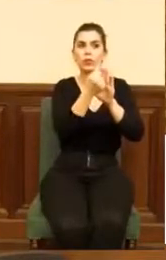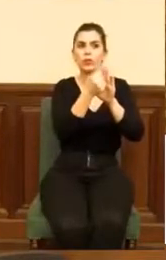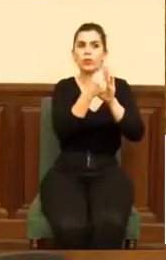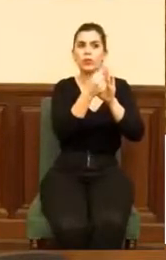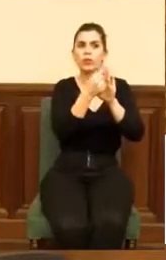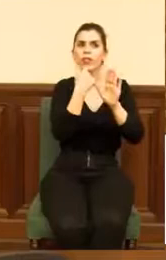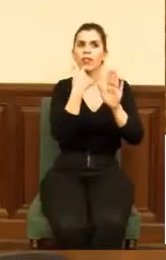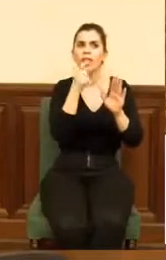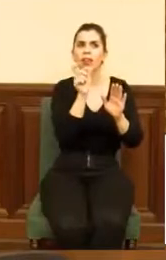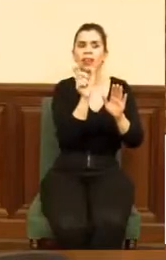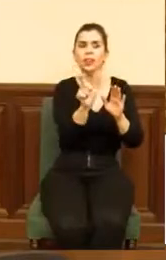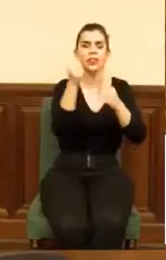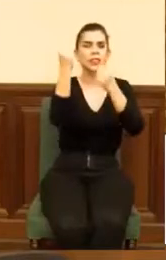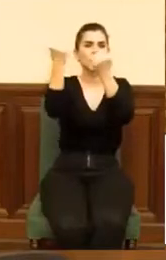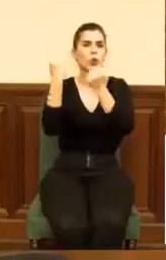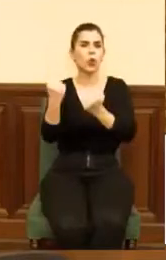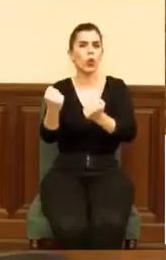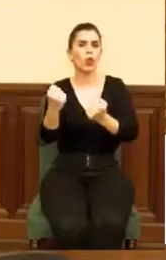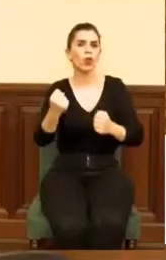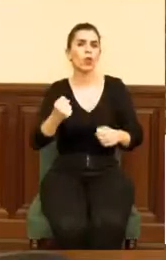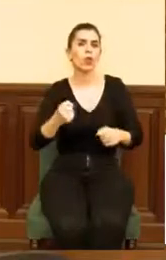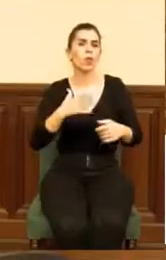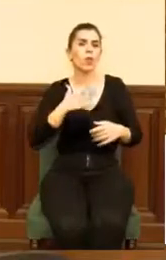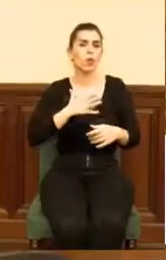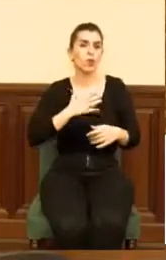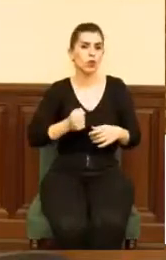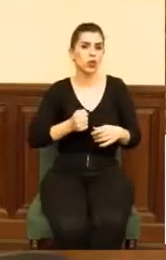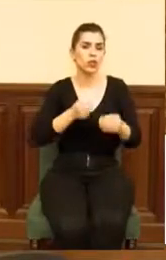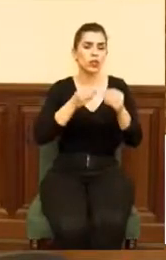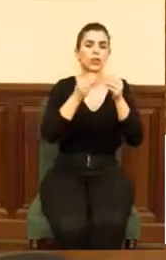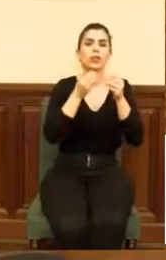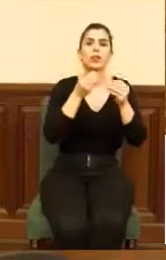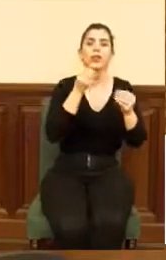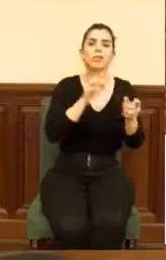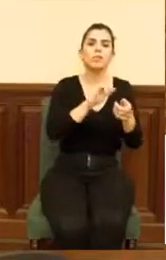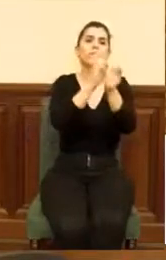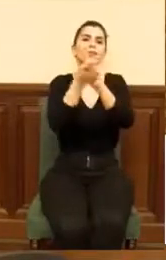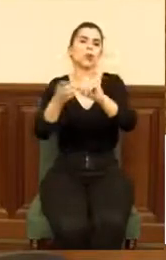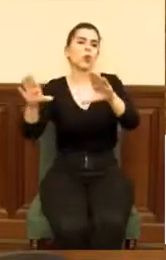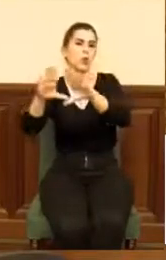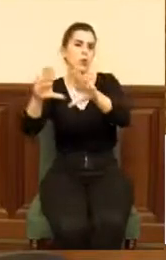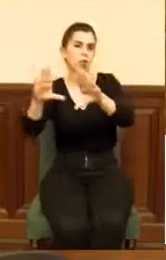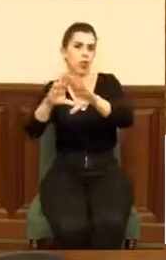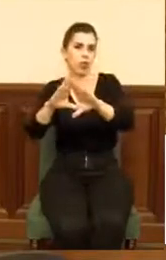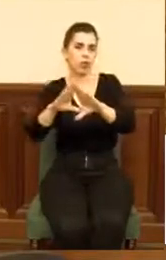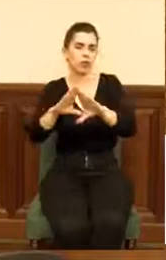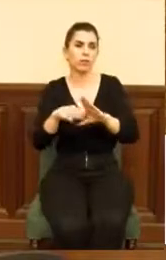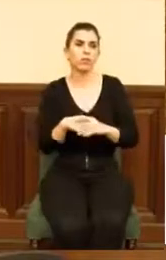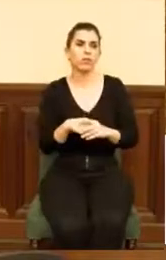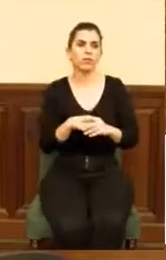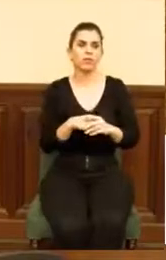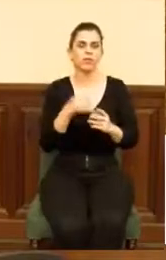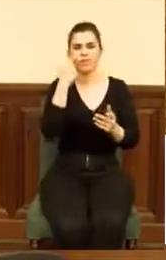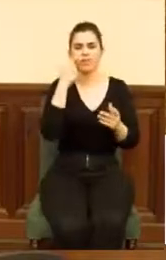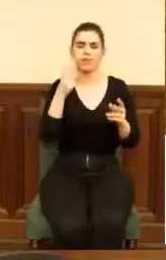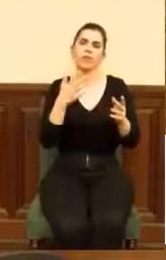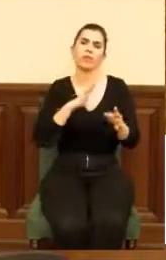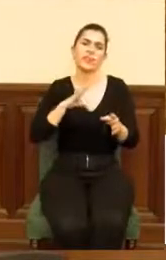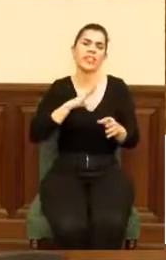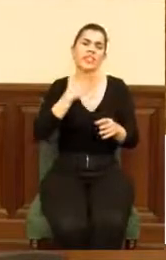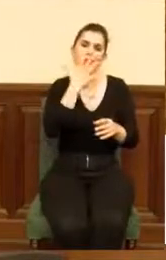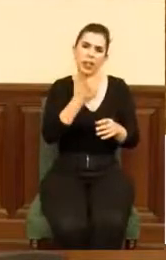institución que se de del Ayuntamiento de Móstoles que se sustituya por la Comunidad de Madrid. O sea, vamos a ser un poquito